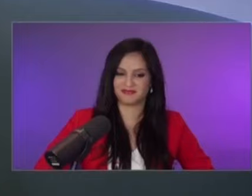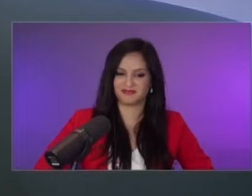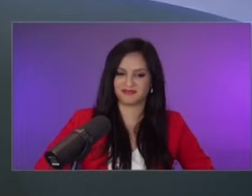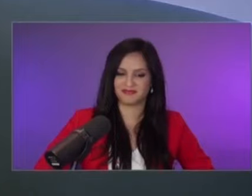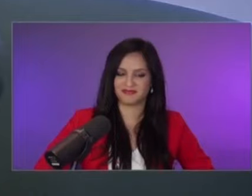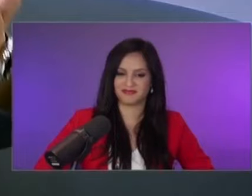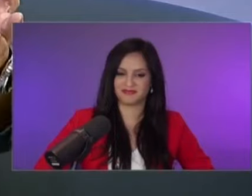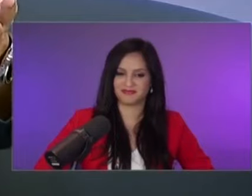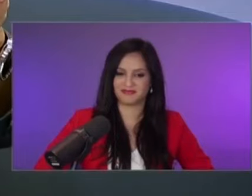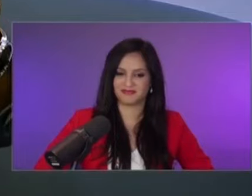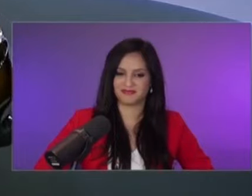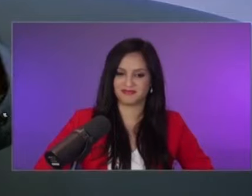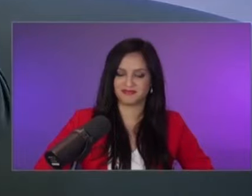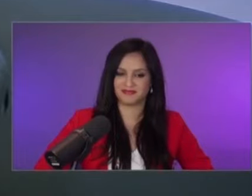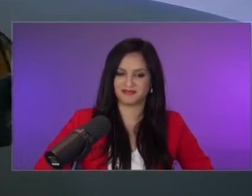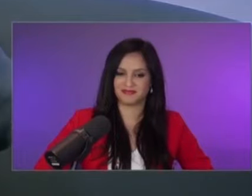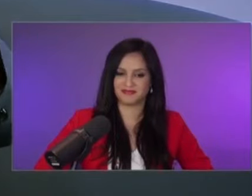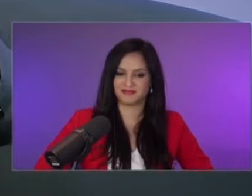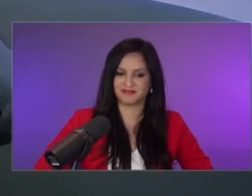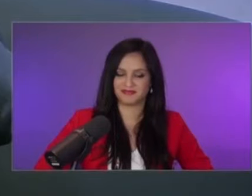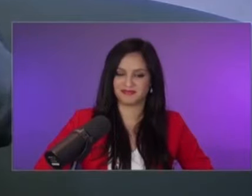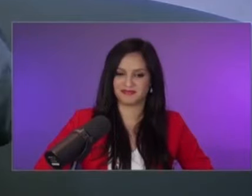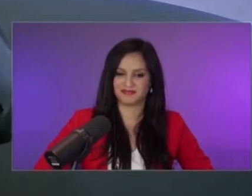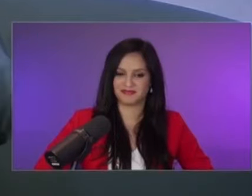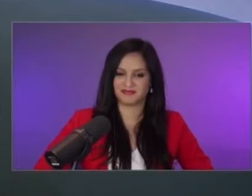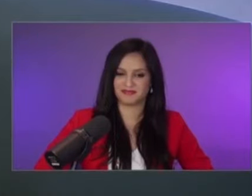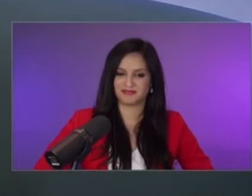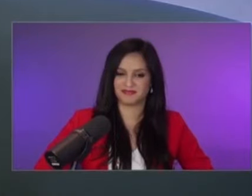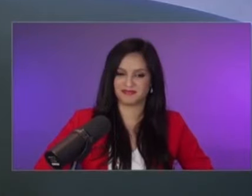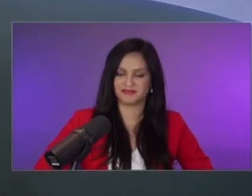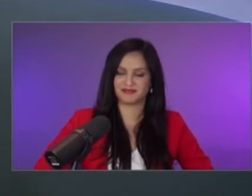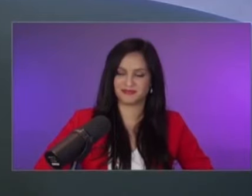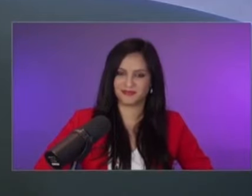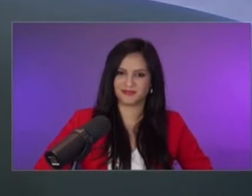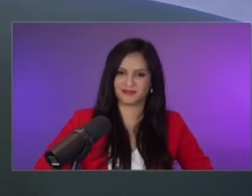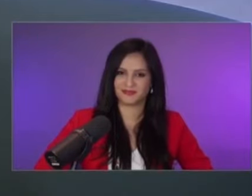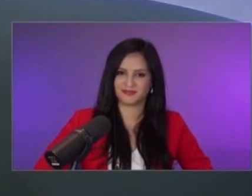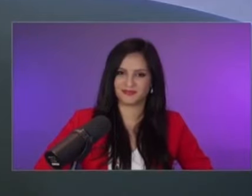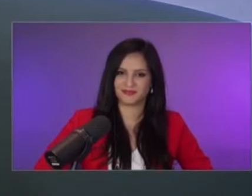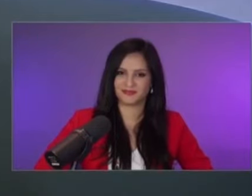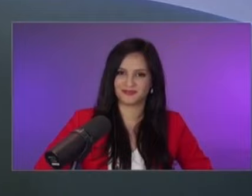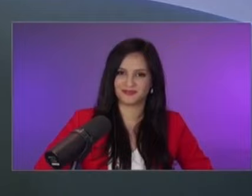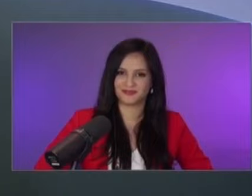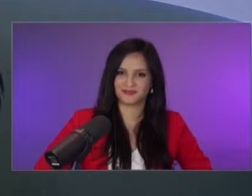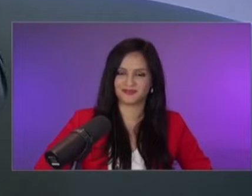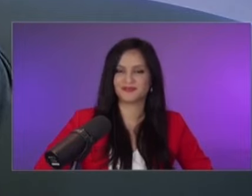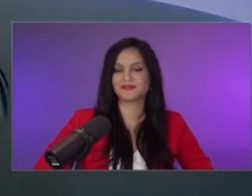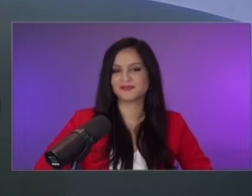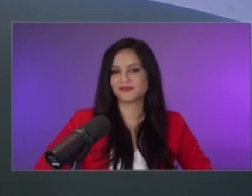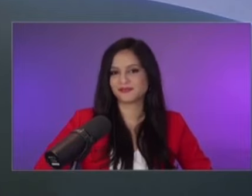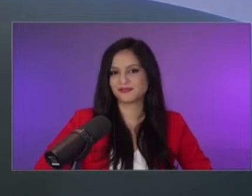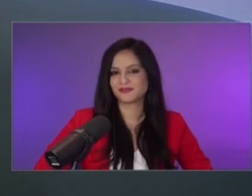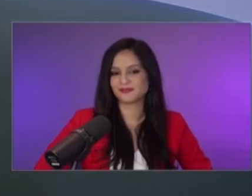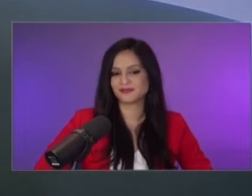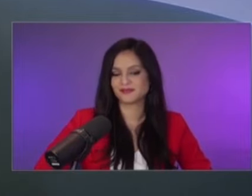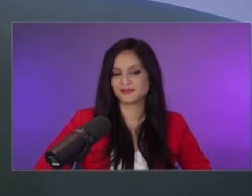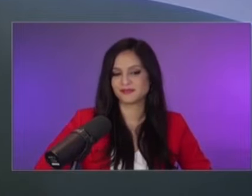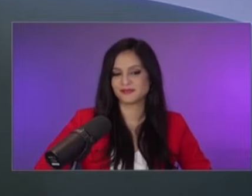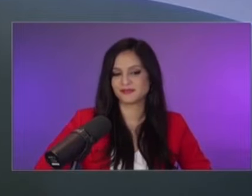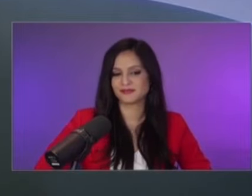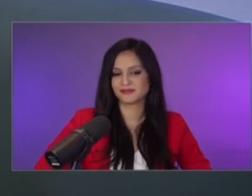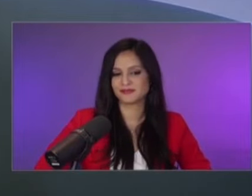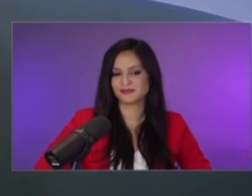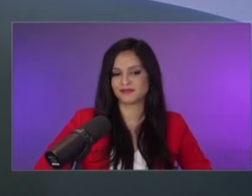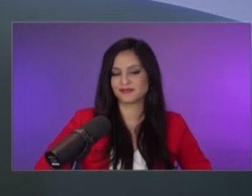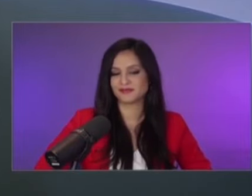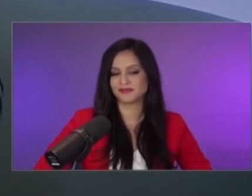pero s hay muchos recursos humanos de muy alto nivel aquí en el país que pueden prestar un servicio de primera línea al gobierno dominicano